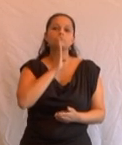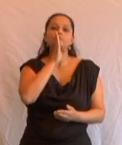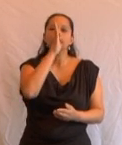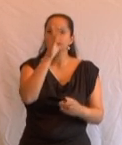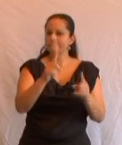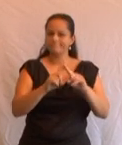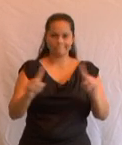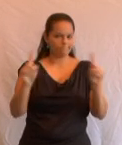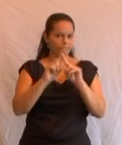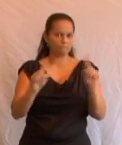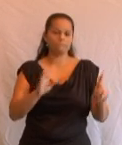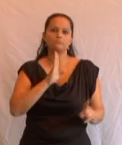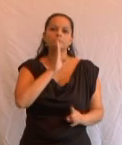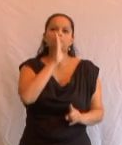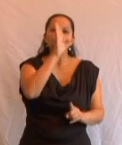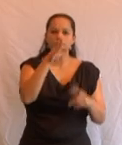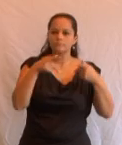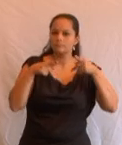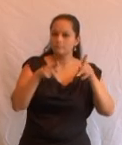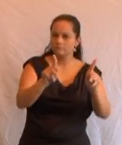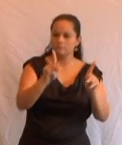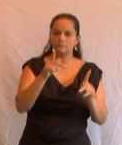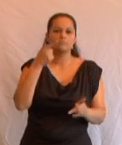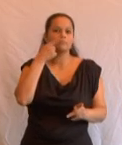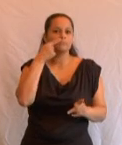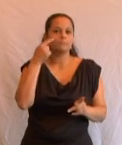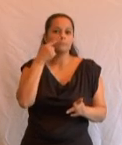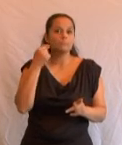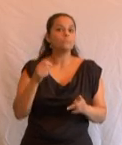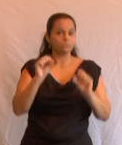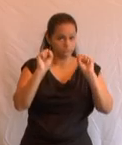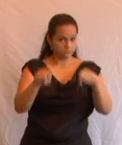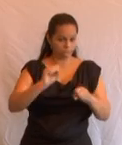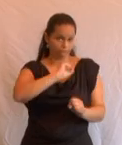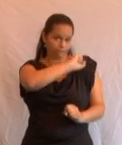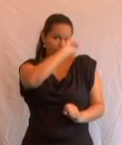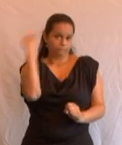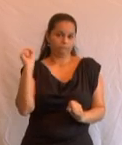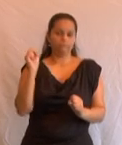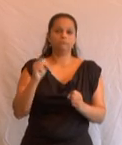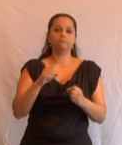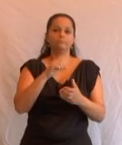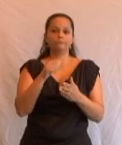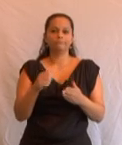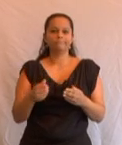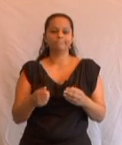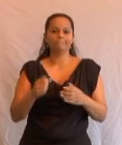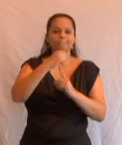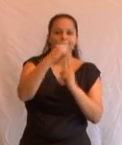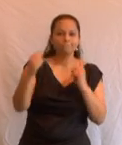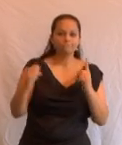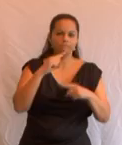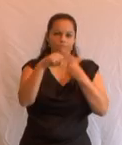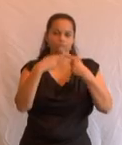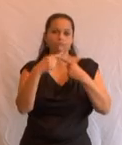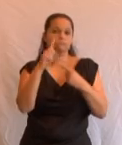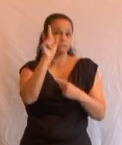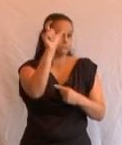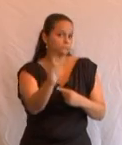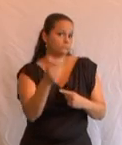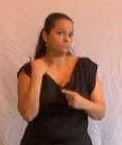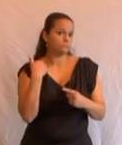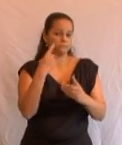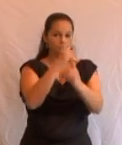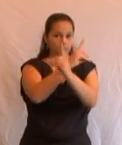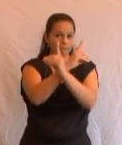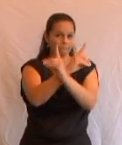siempre va a marcar diferencias, siempre va a permitir que el hombre logre mejores condiciones. Cuando una persona tiene